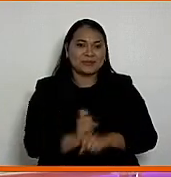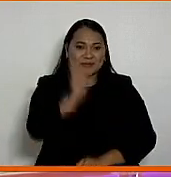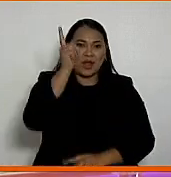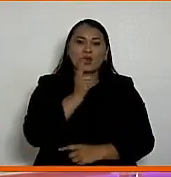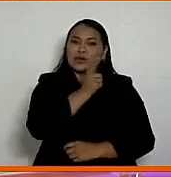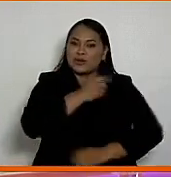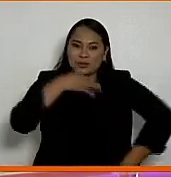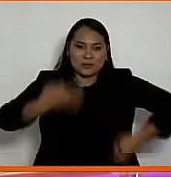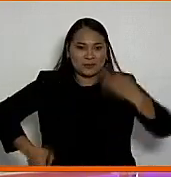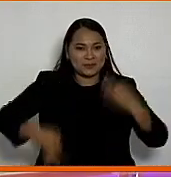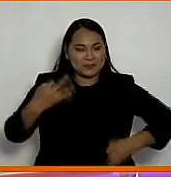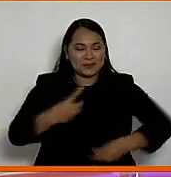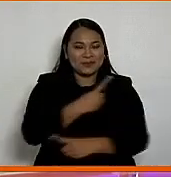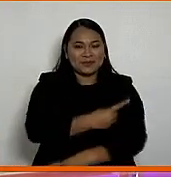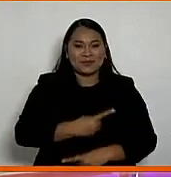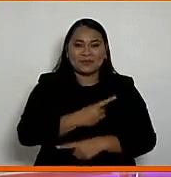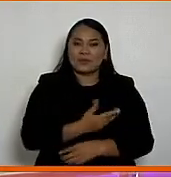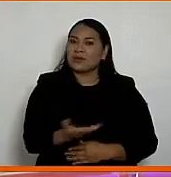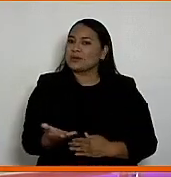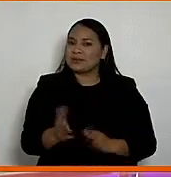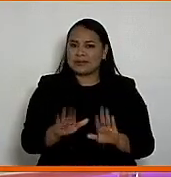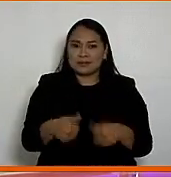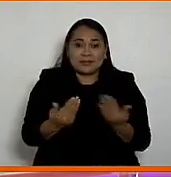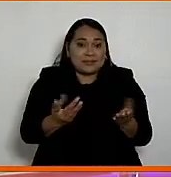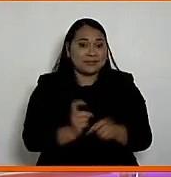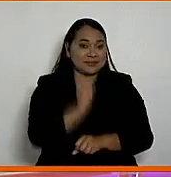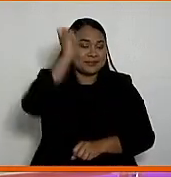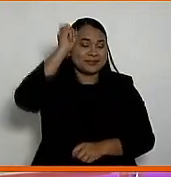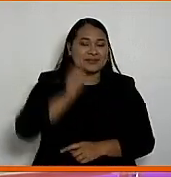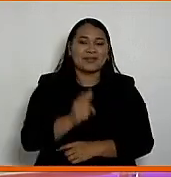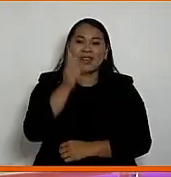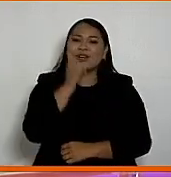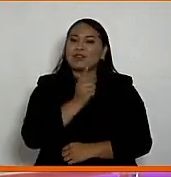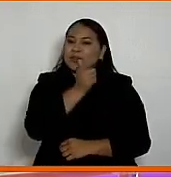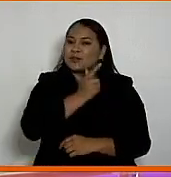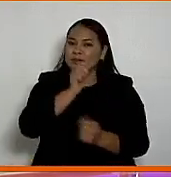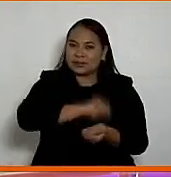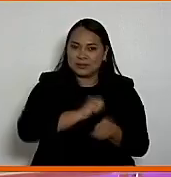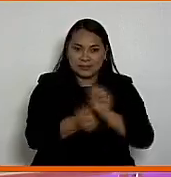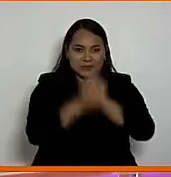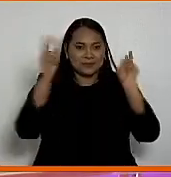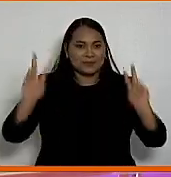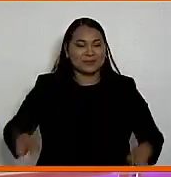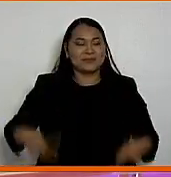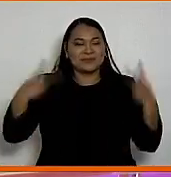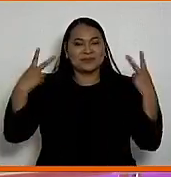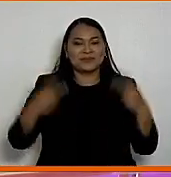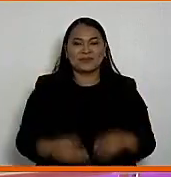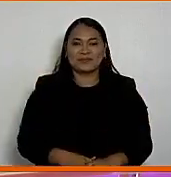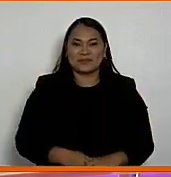también es alegría y diversión. ¿Y vos cómo te la vas a ganar? Loto te cambia la vida.